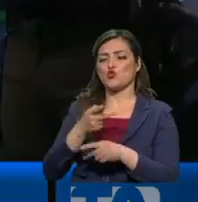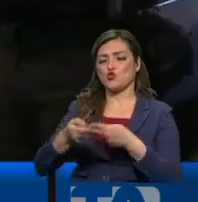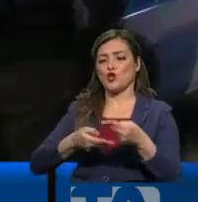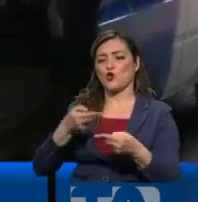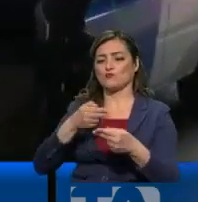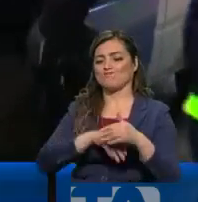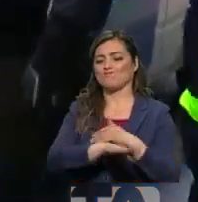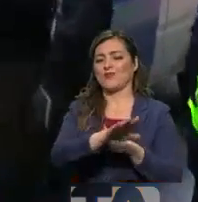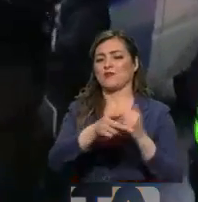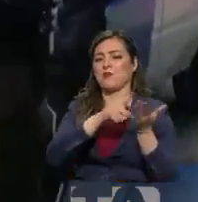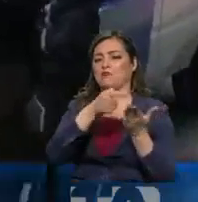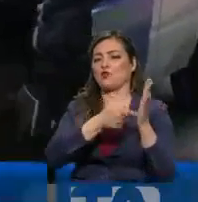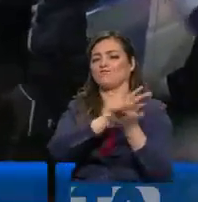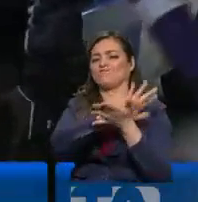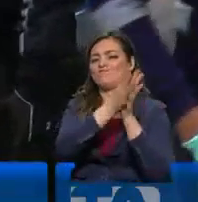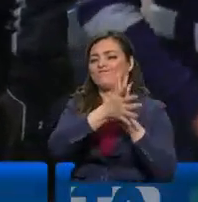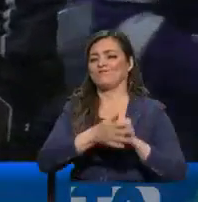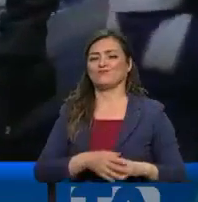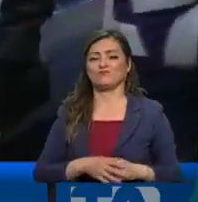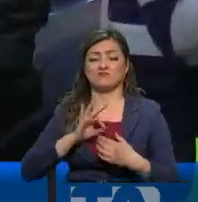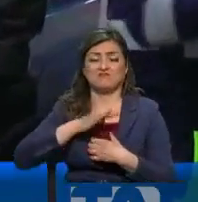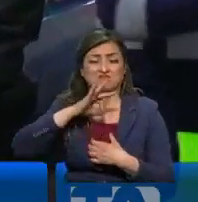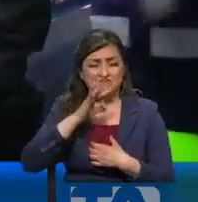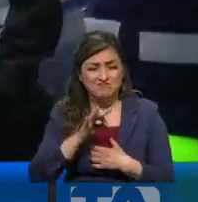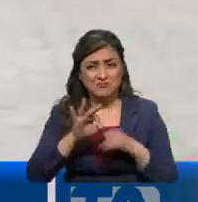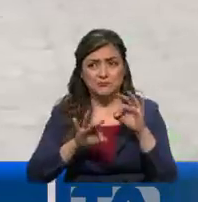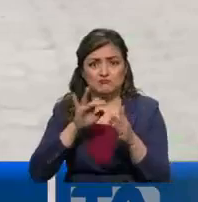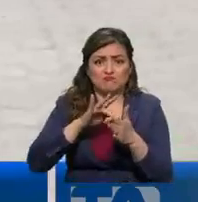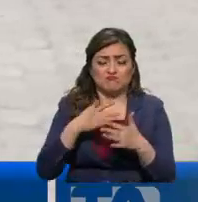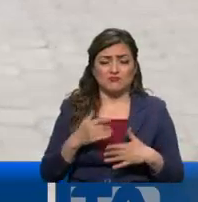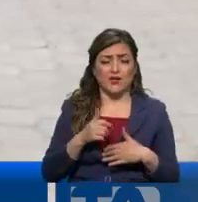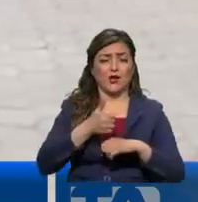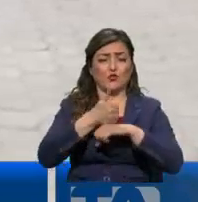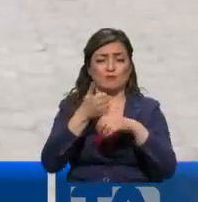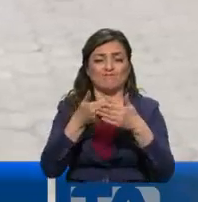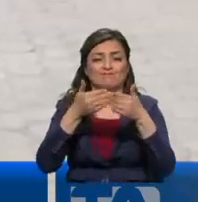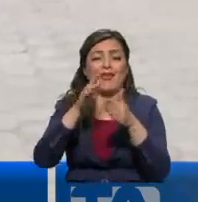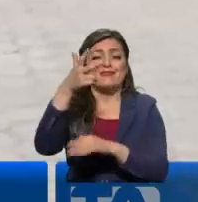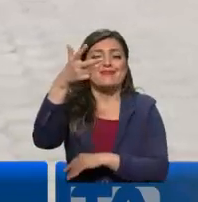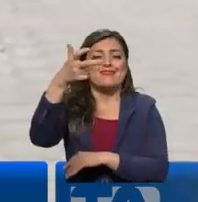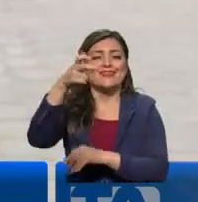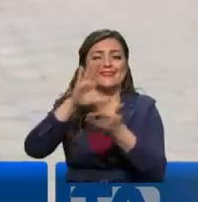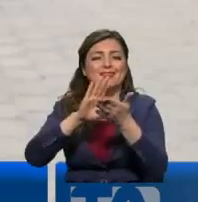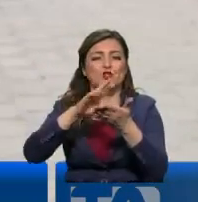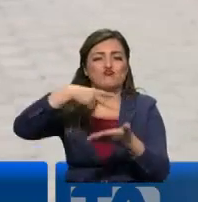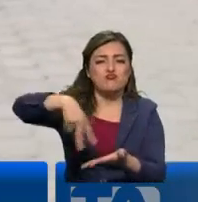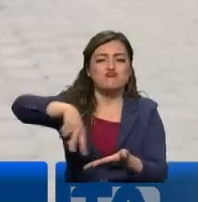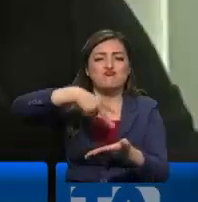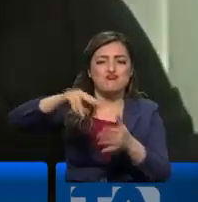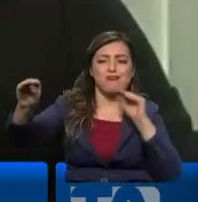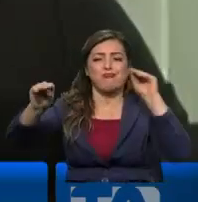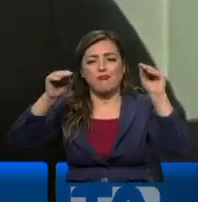contrabando. Pese al incremento de casos del coronavirus y riesgos de contagio, se autorizó la apertura de 13 centros de diversión